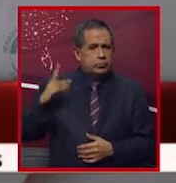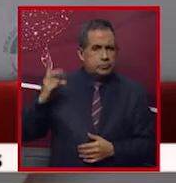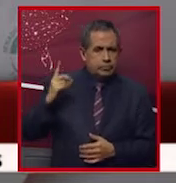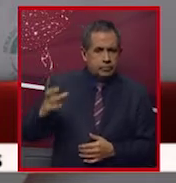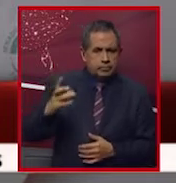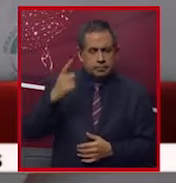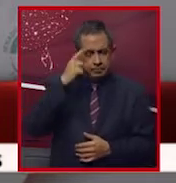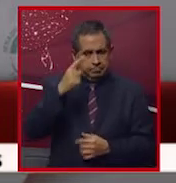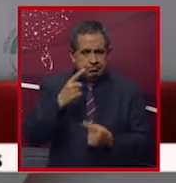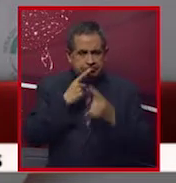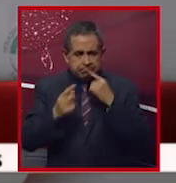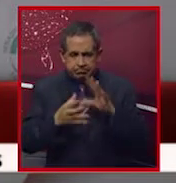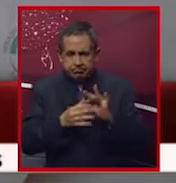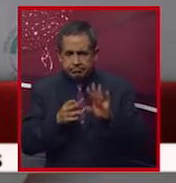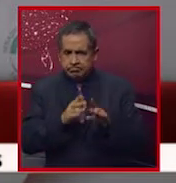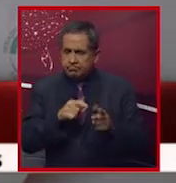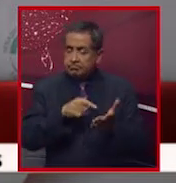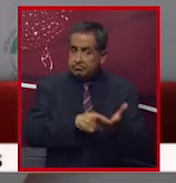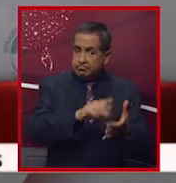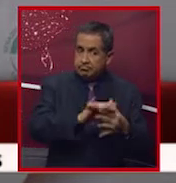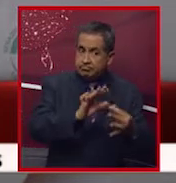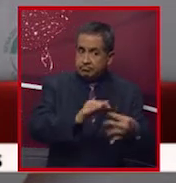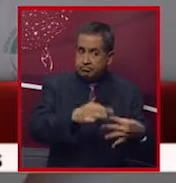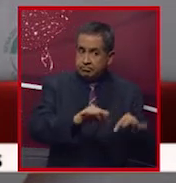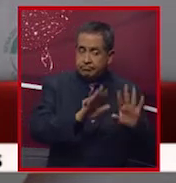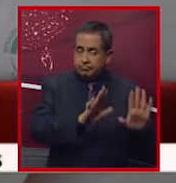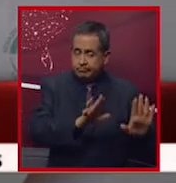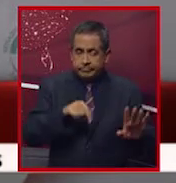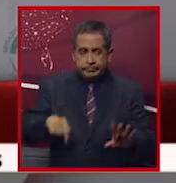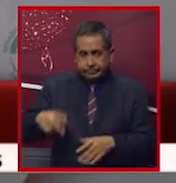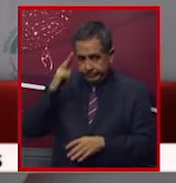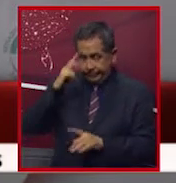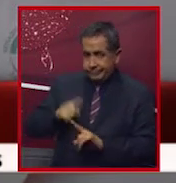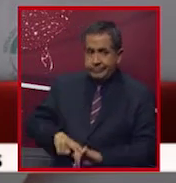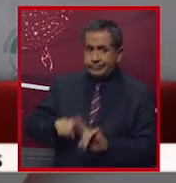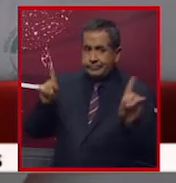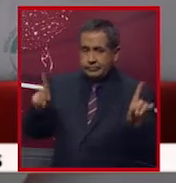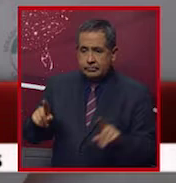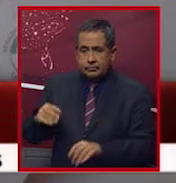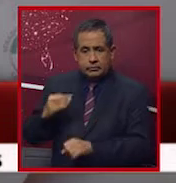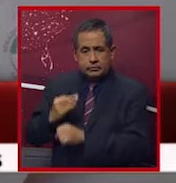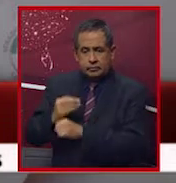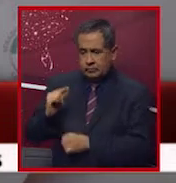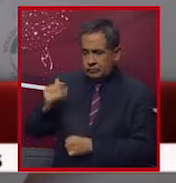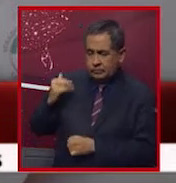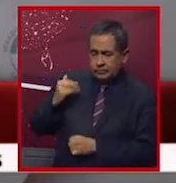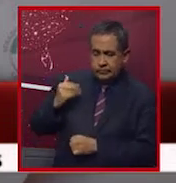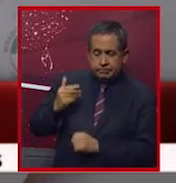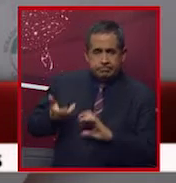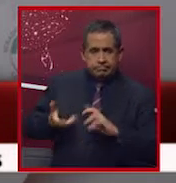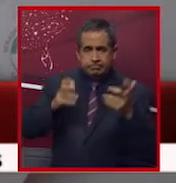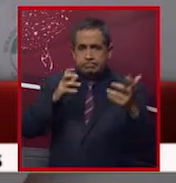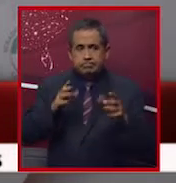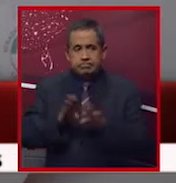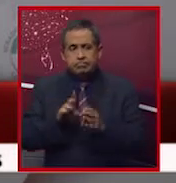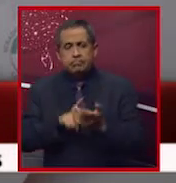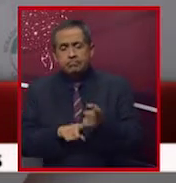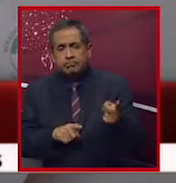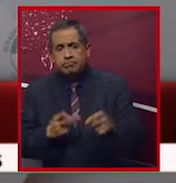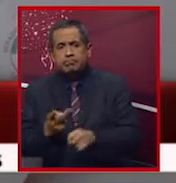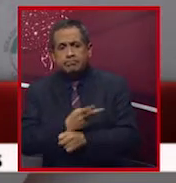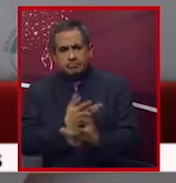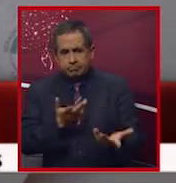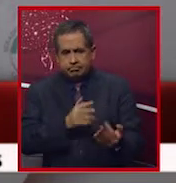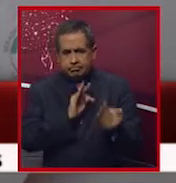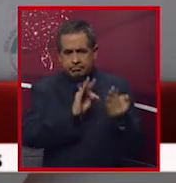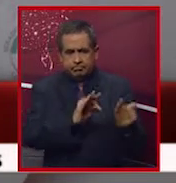subrayar la importancia de la nueva situación que estamos viviendo a partir de las últimas 24 horas. Entonces todavía